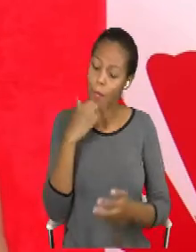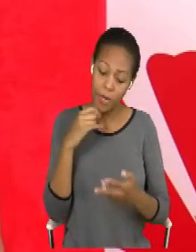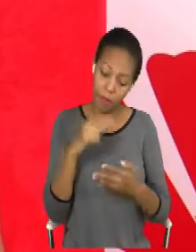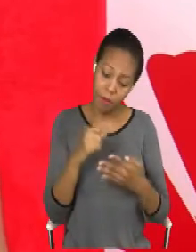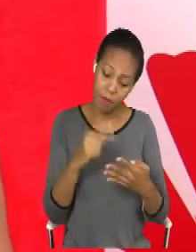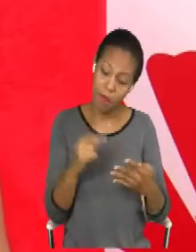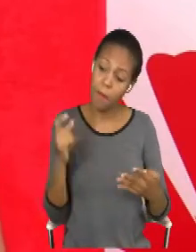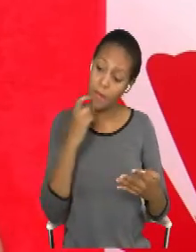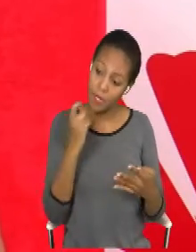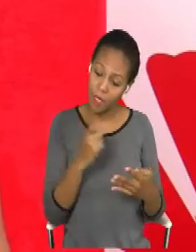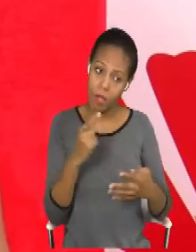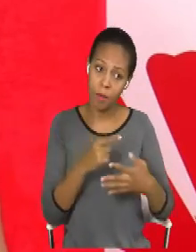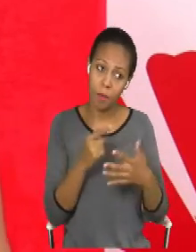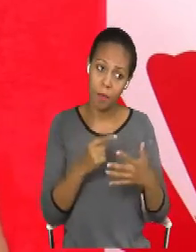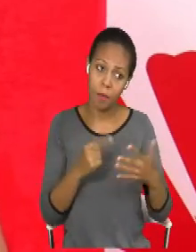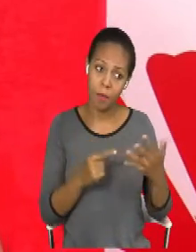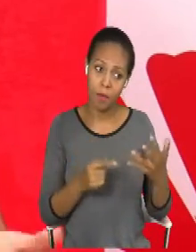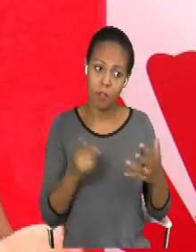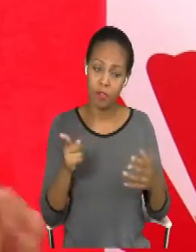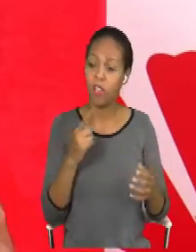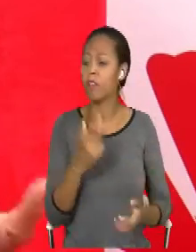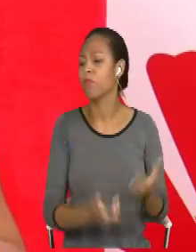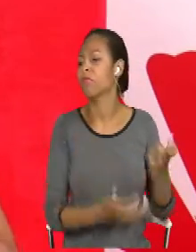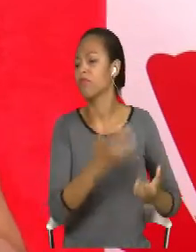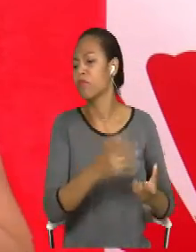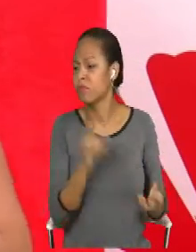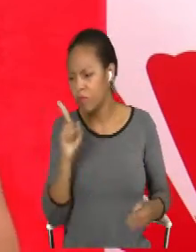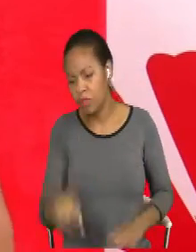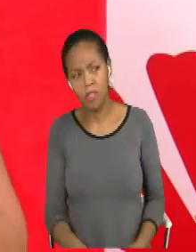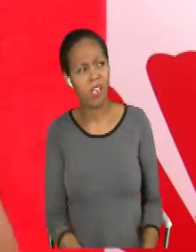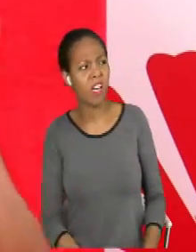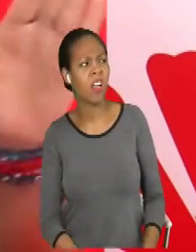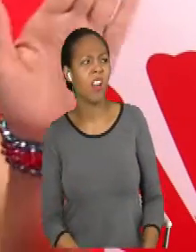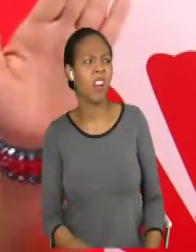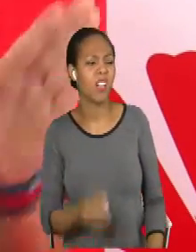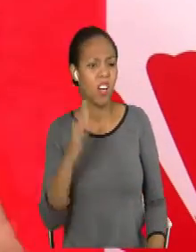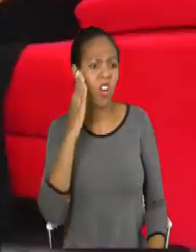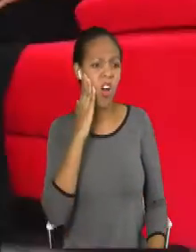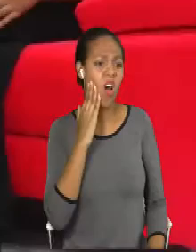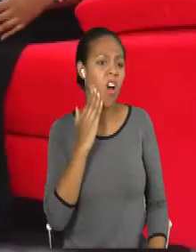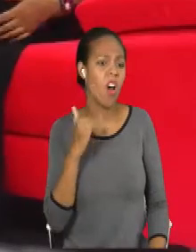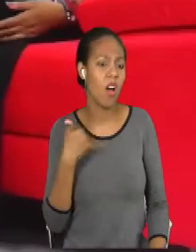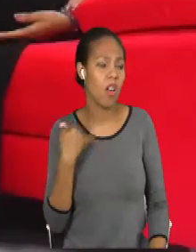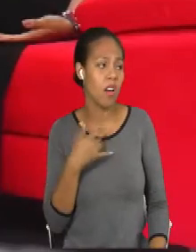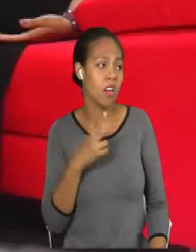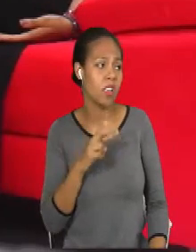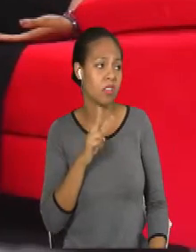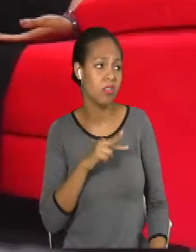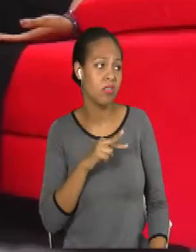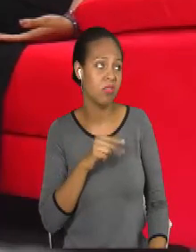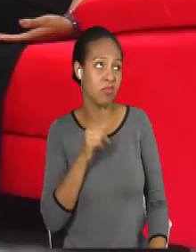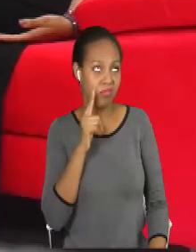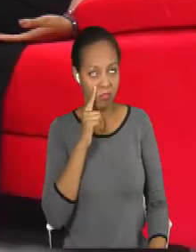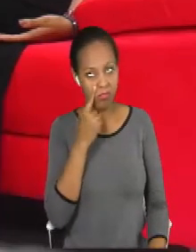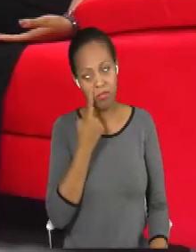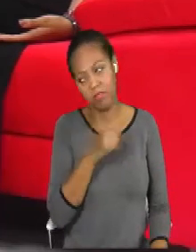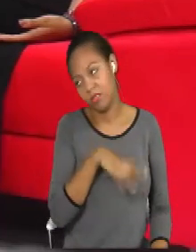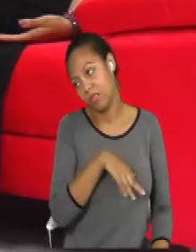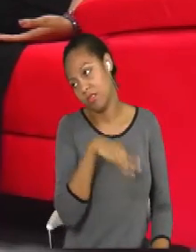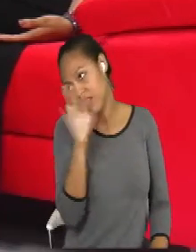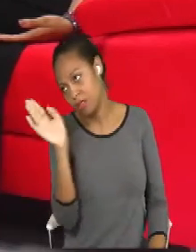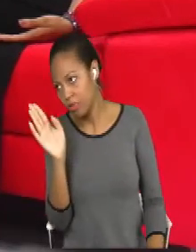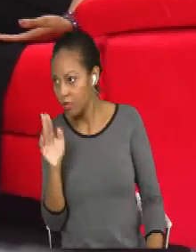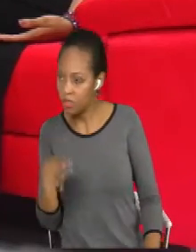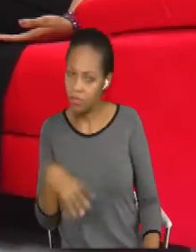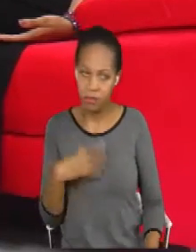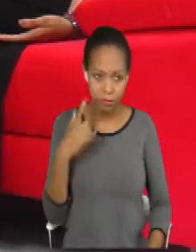es pecado, es que mire que se va a quemar en la hoguera. Entonces ahí es cuando el joven se aburre. Y es algo que básicamente más le huyen los jóvenes, ¿no? Que les estén